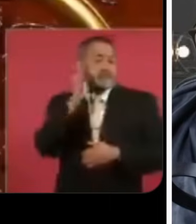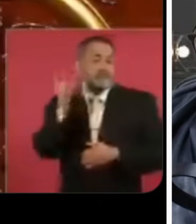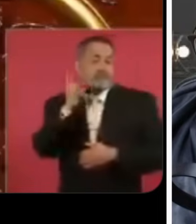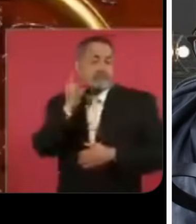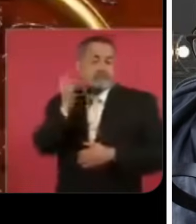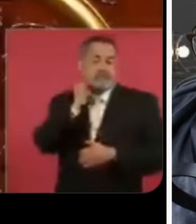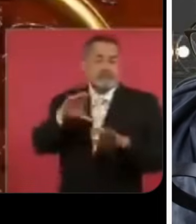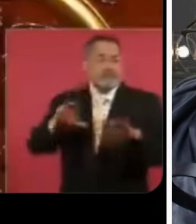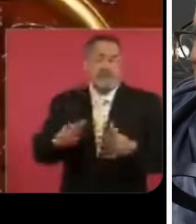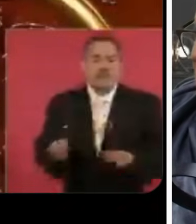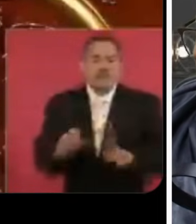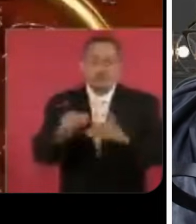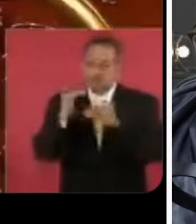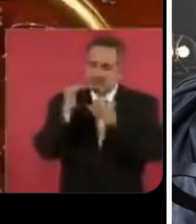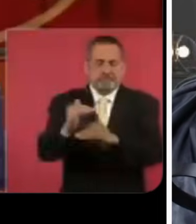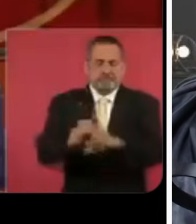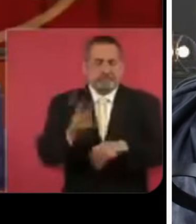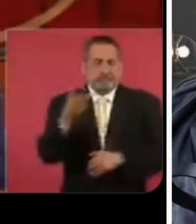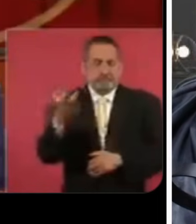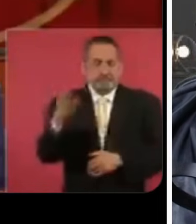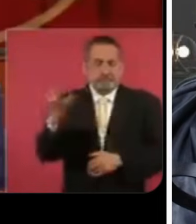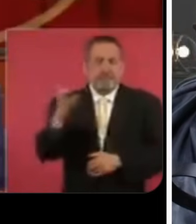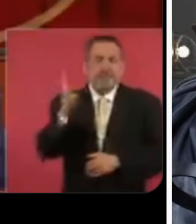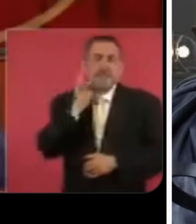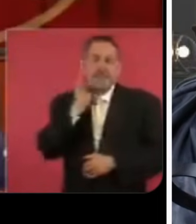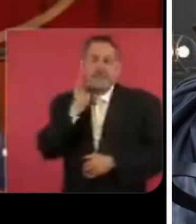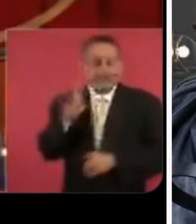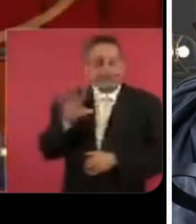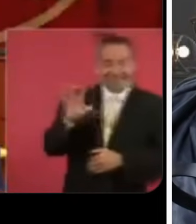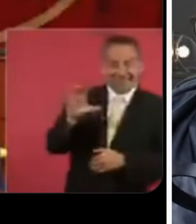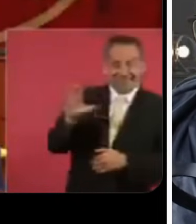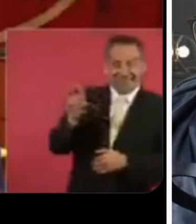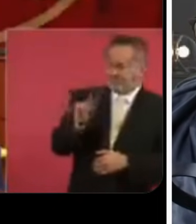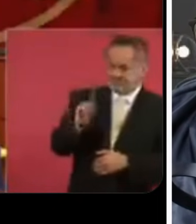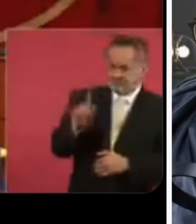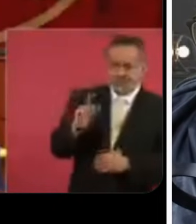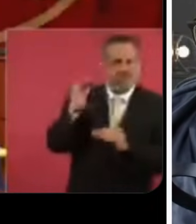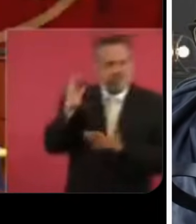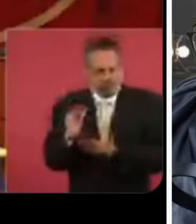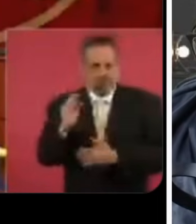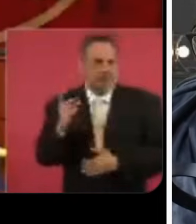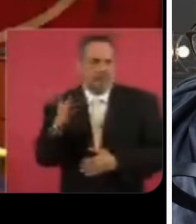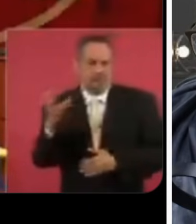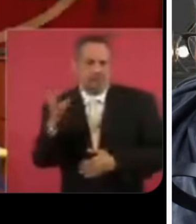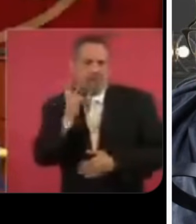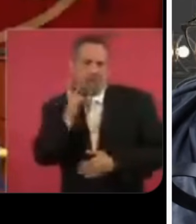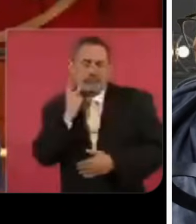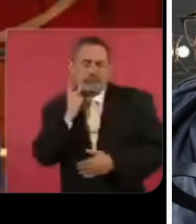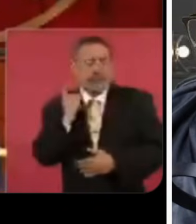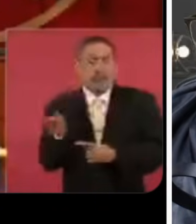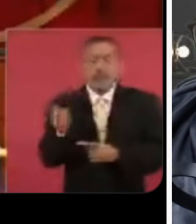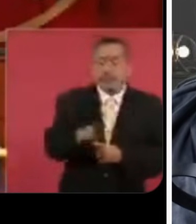primeras listas. Desde este momento ellos ya son diputados federales y gozan de impunidad. Por